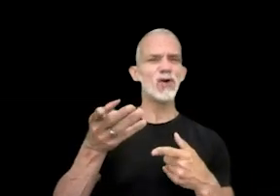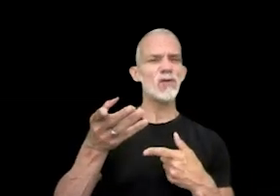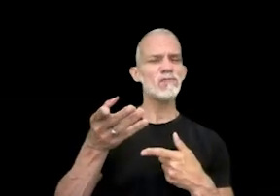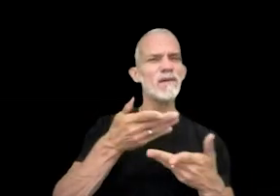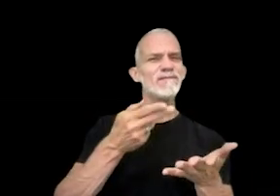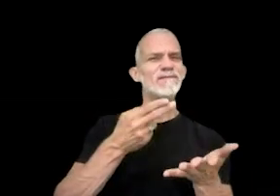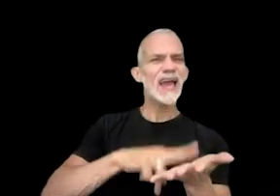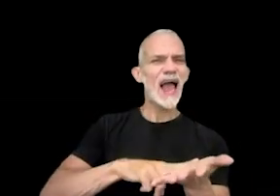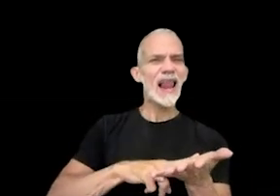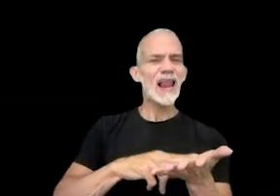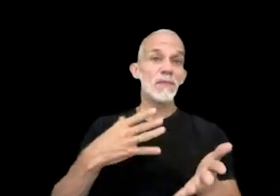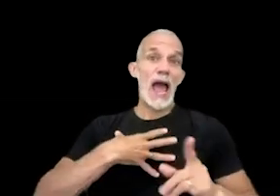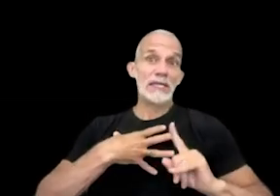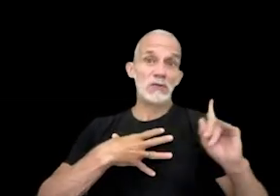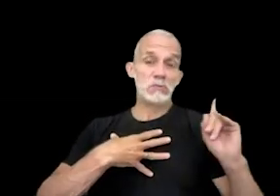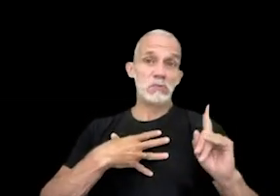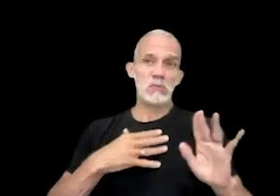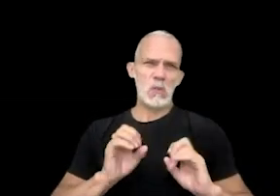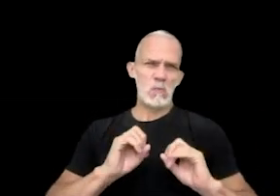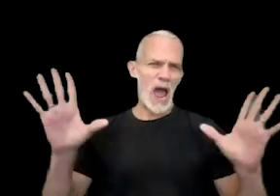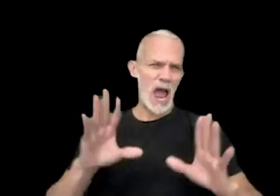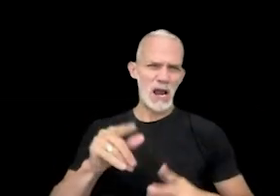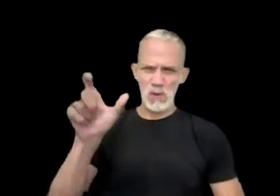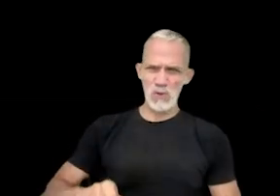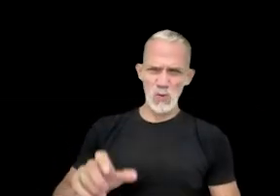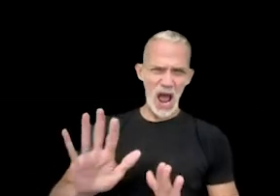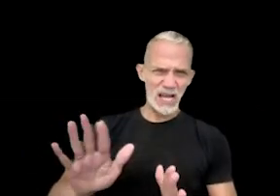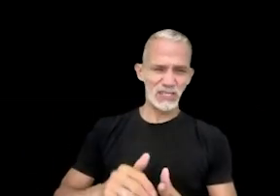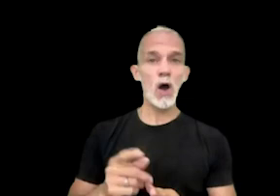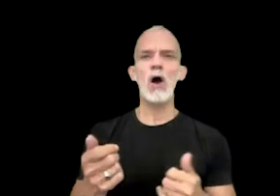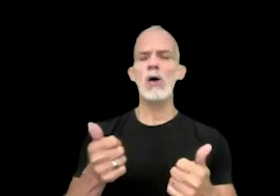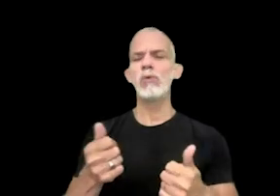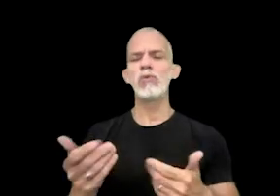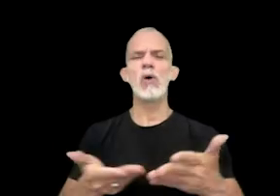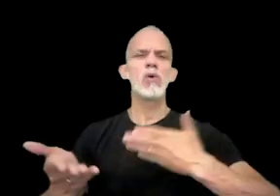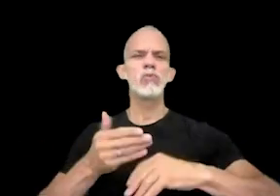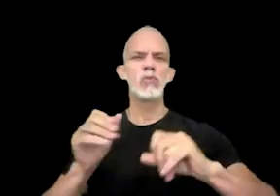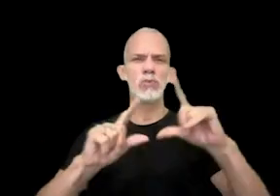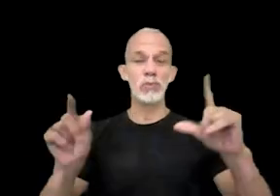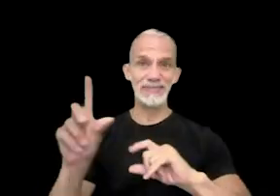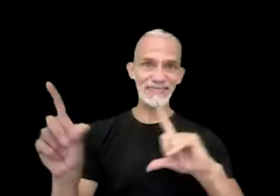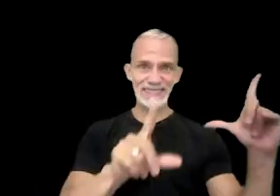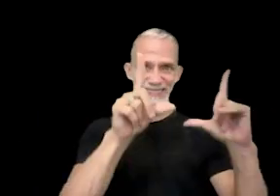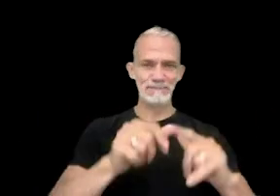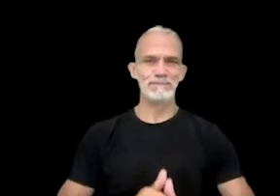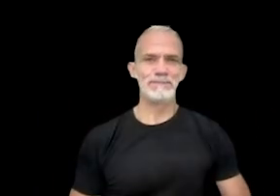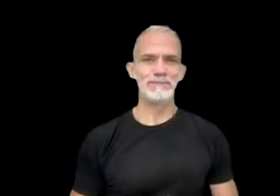una actitud, si se quiere, hasta repudiable de parte del contribuyente. Ah, buenísimo, Cristina, la segunda pantalla, por favor.